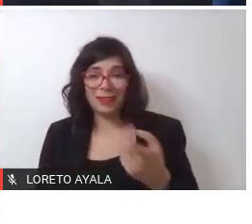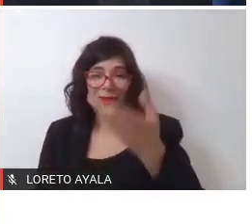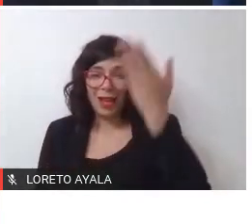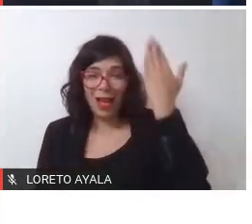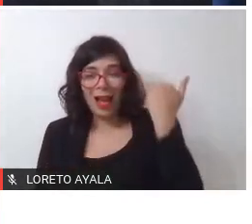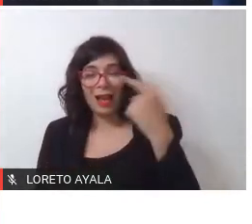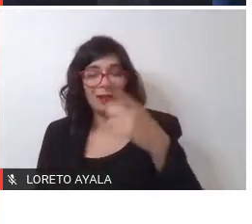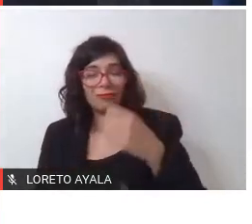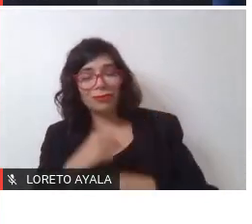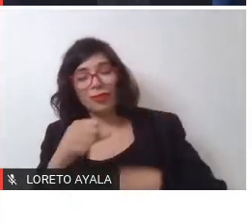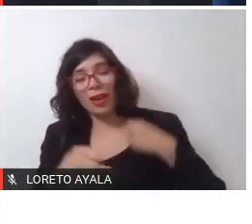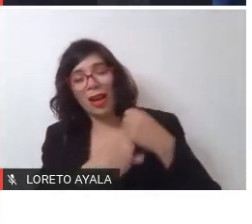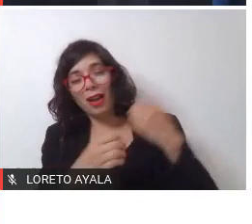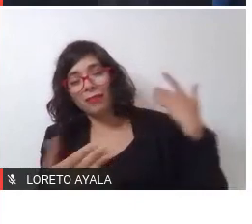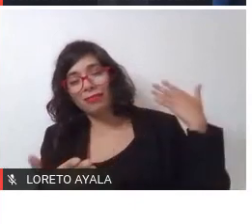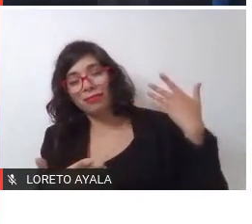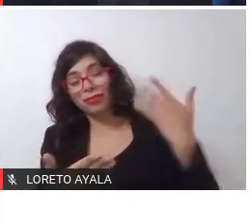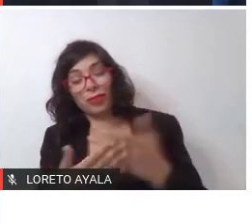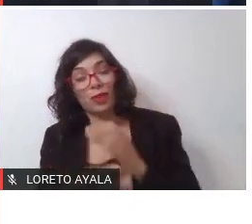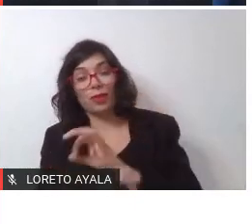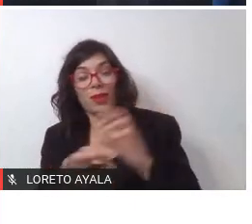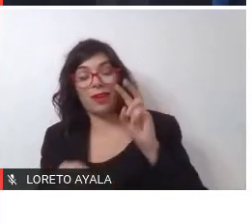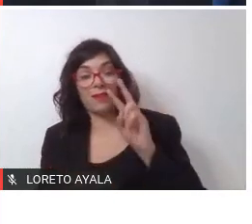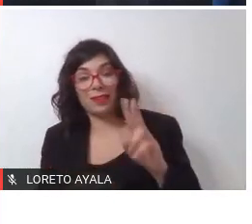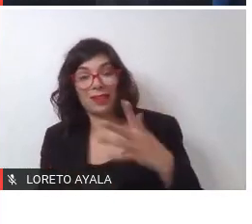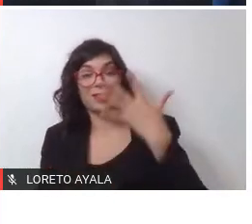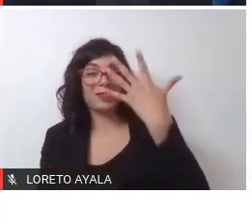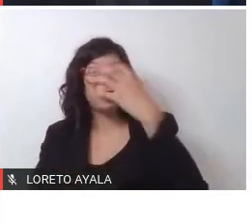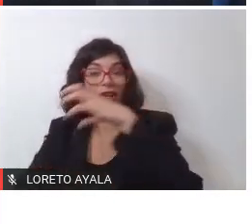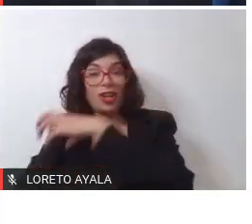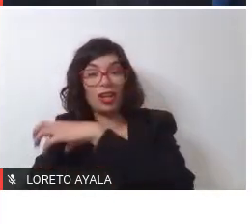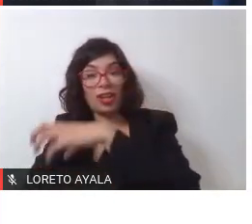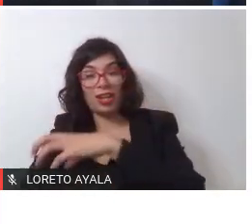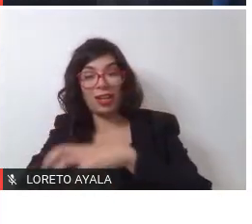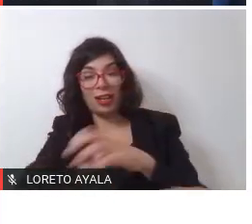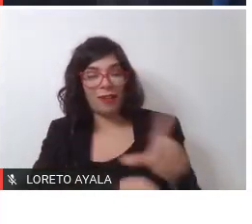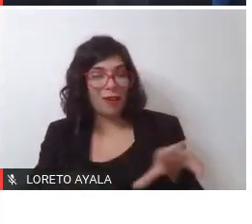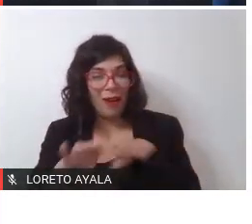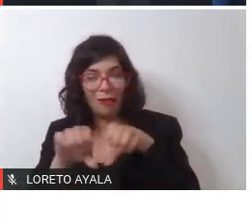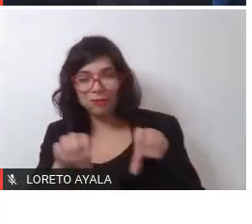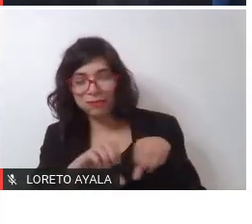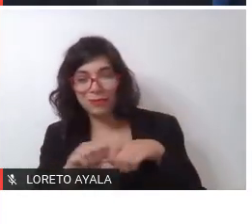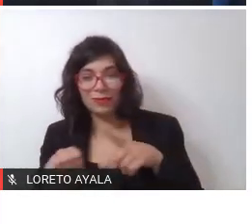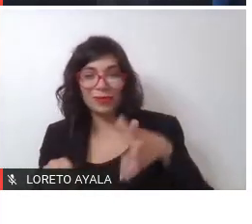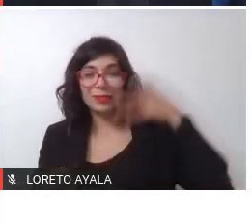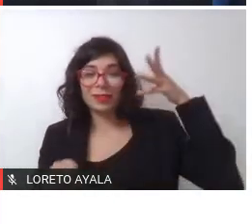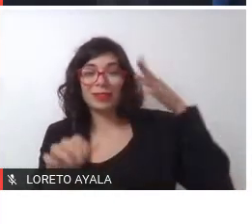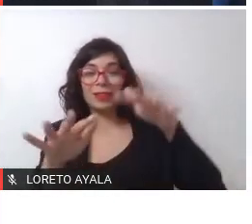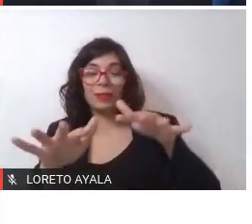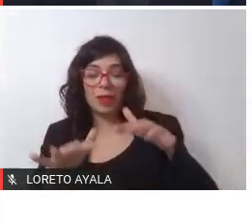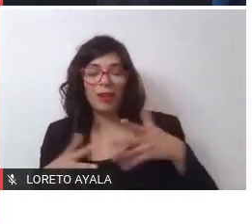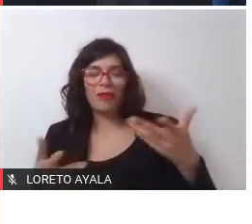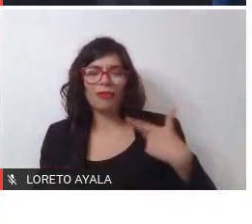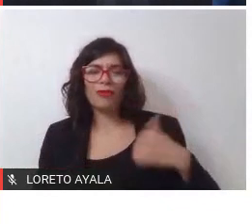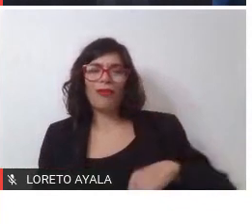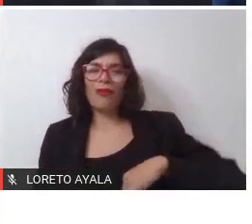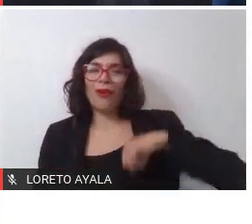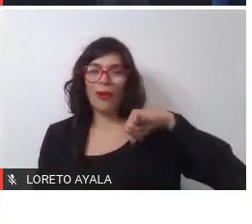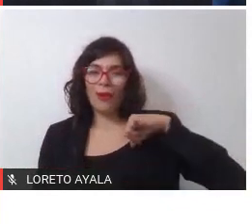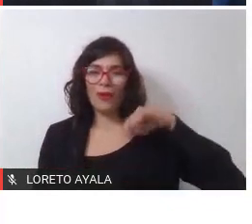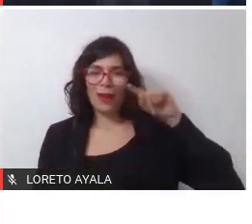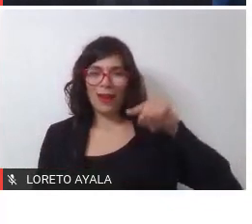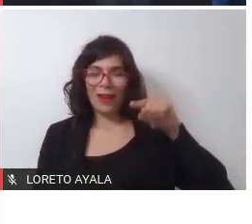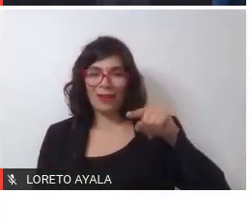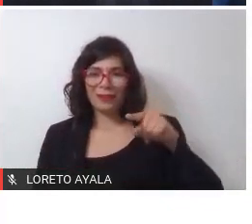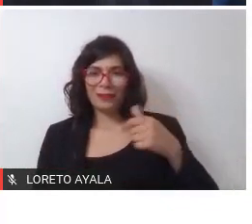Ministerio de Educación, y esta iniciativa de 5 coordinadores regionales de poder sacar un seminario de este nivel, y lo digo con mucho orgullo, con este nivel